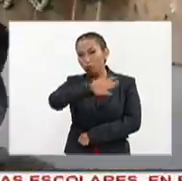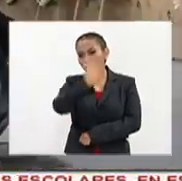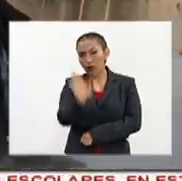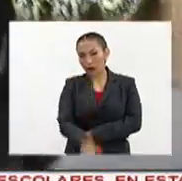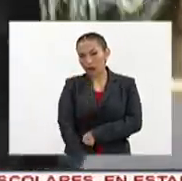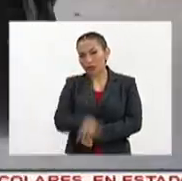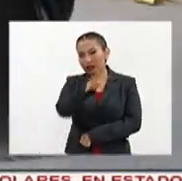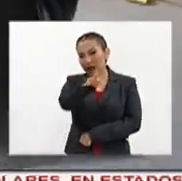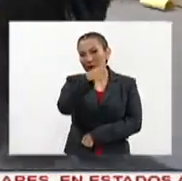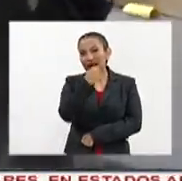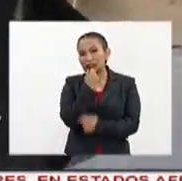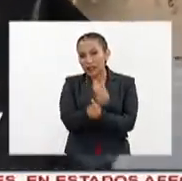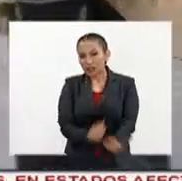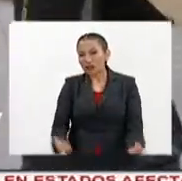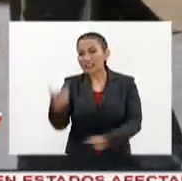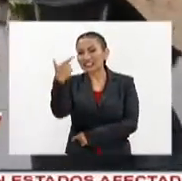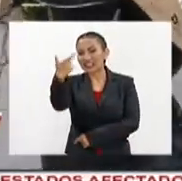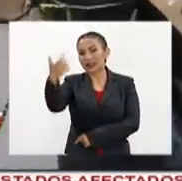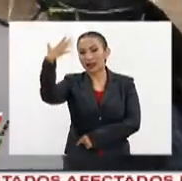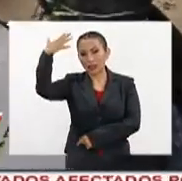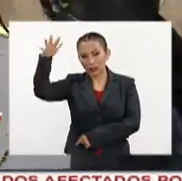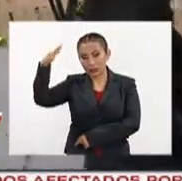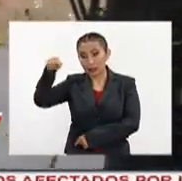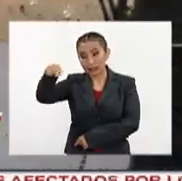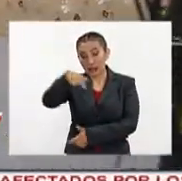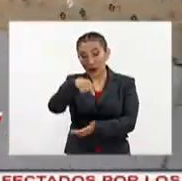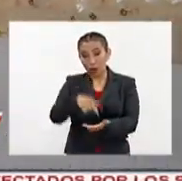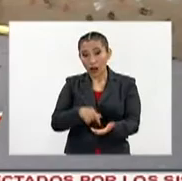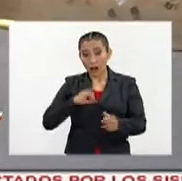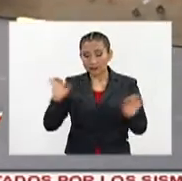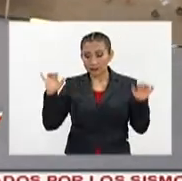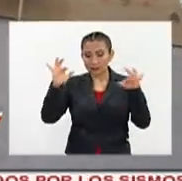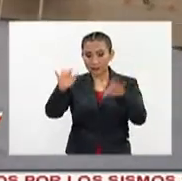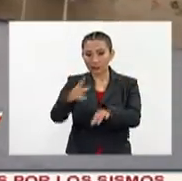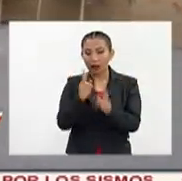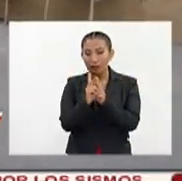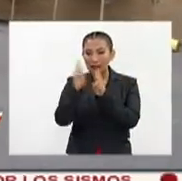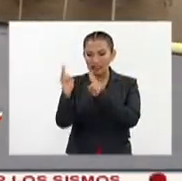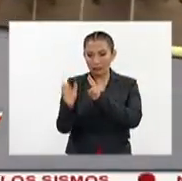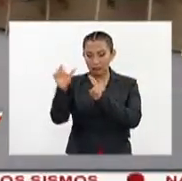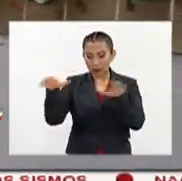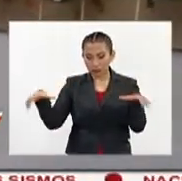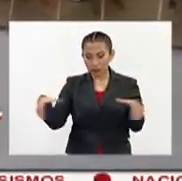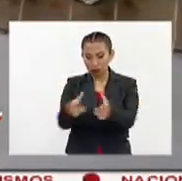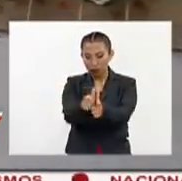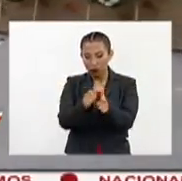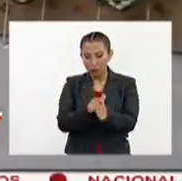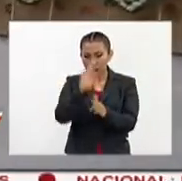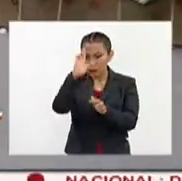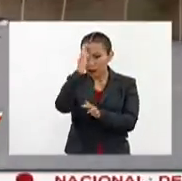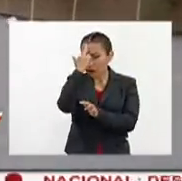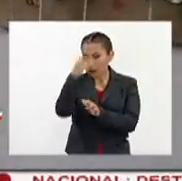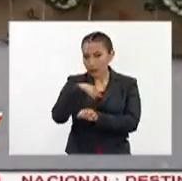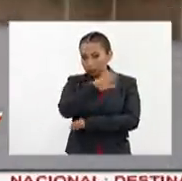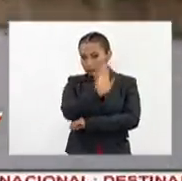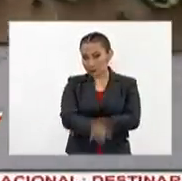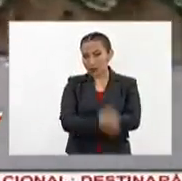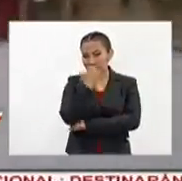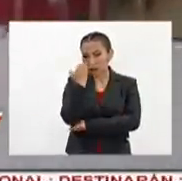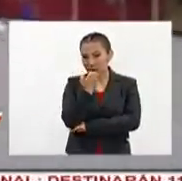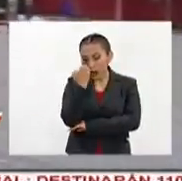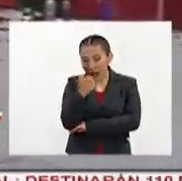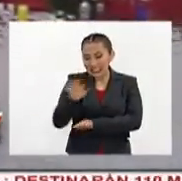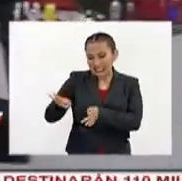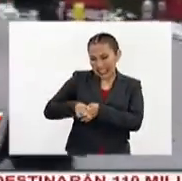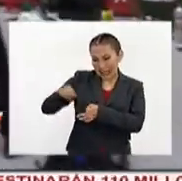murieron 19 menores y 7 adultos. En este lugar una comitiva de vecinos se reunió para recordar a las víctimas del colegio, mientras